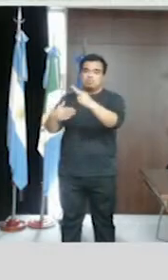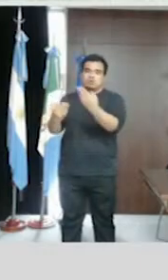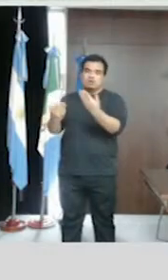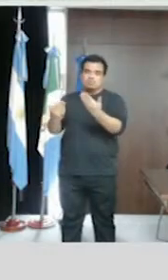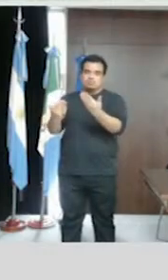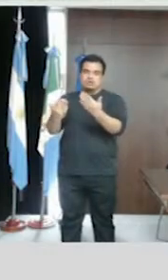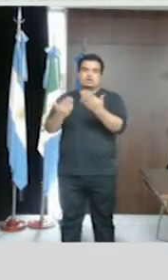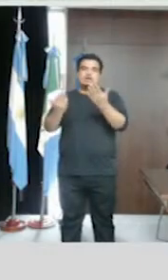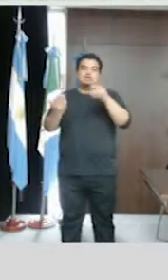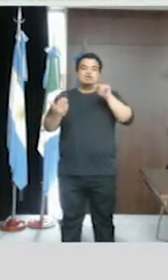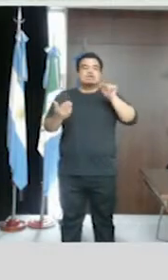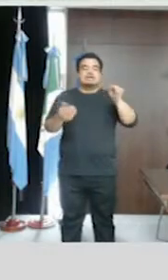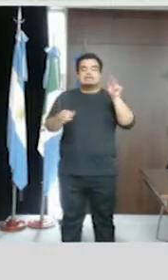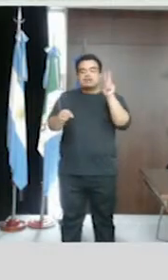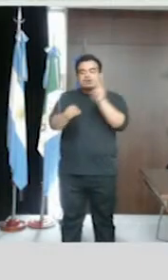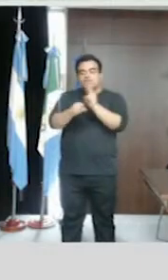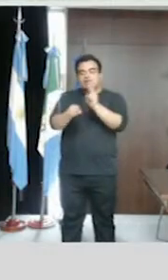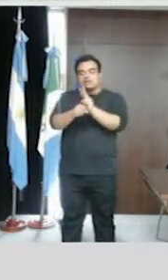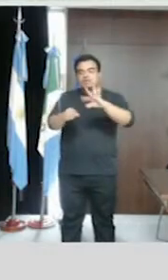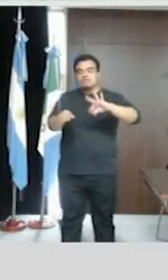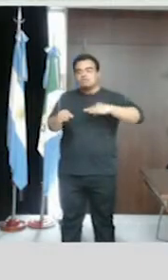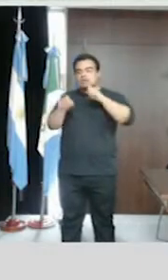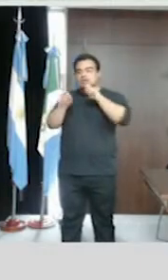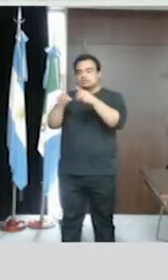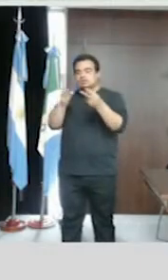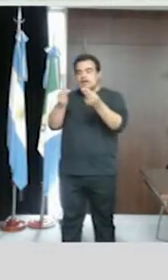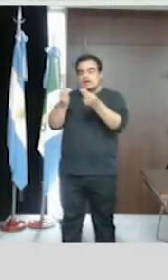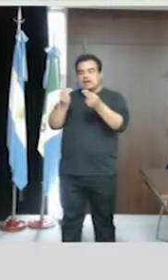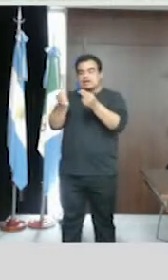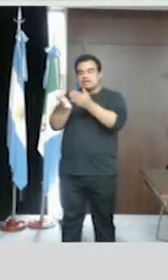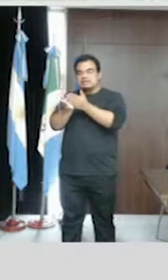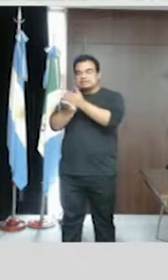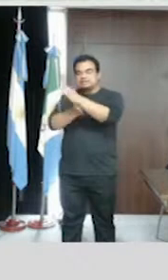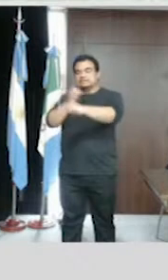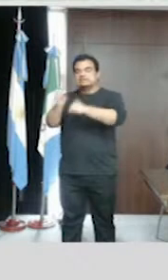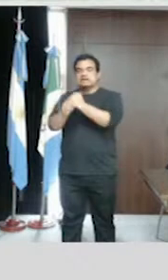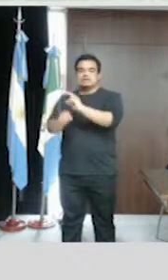de estos cuidados su calidad de vida hasta el fin de sus días.